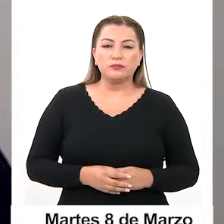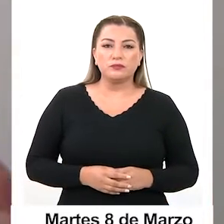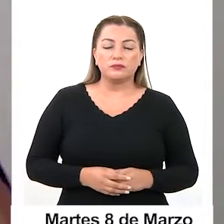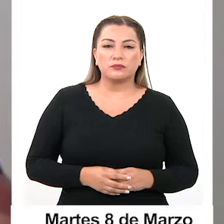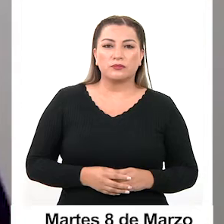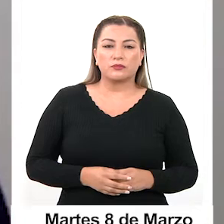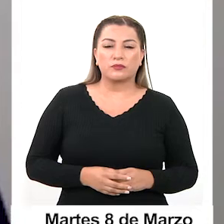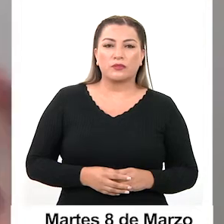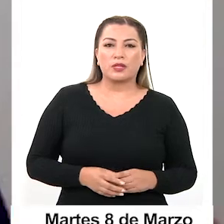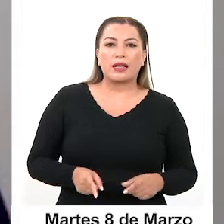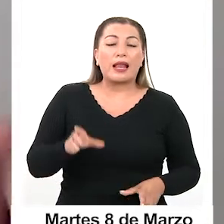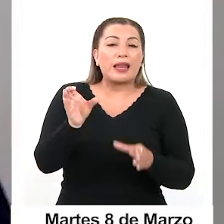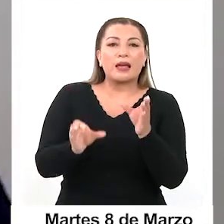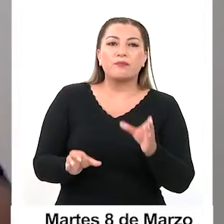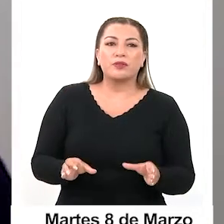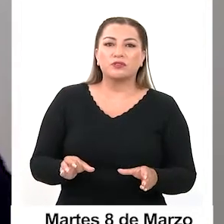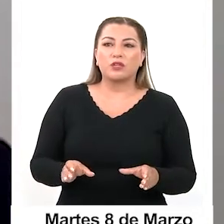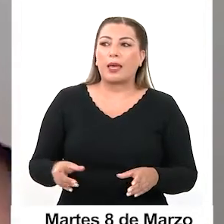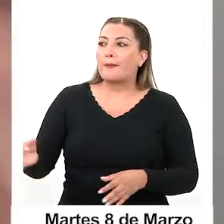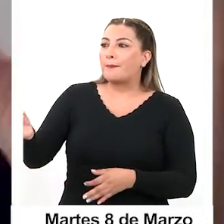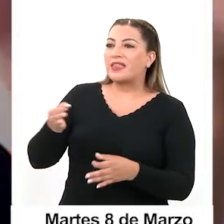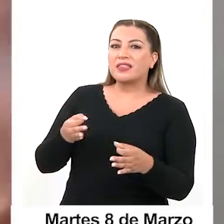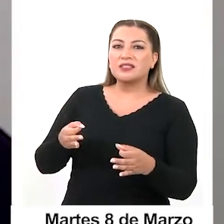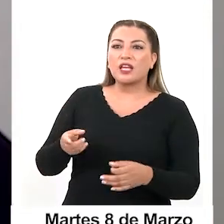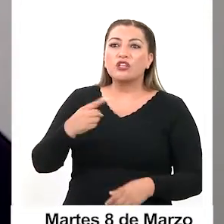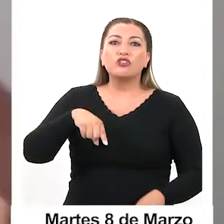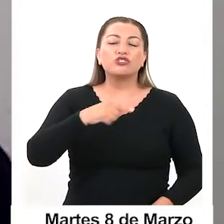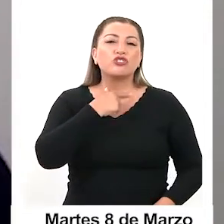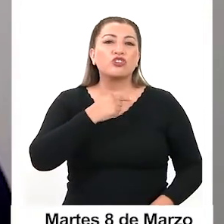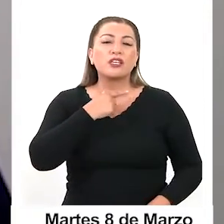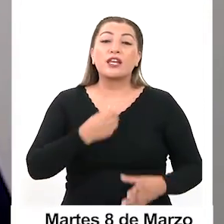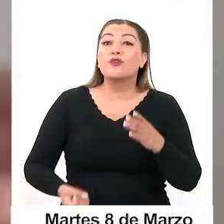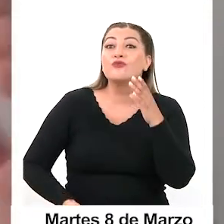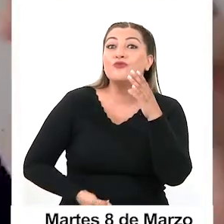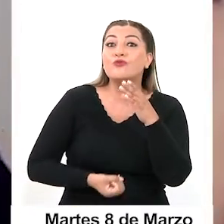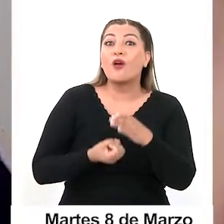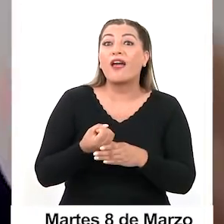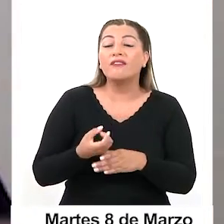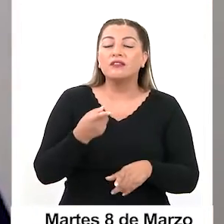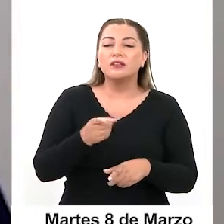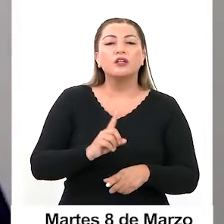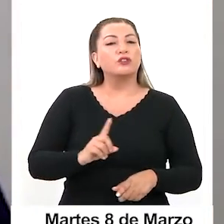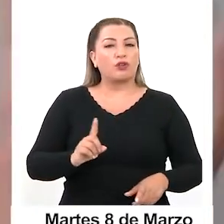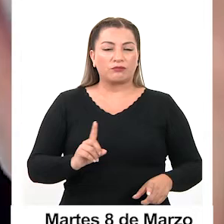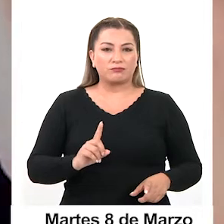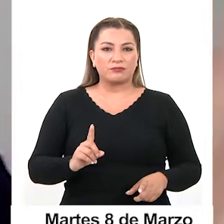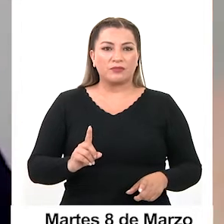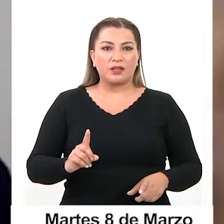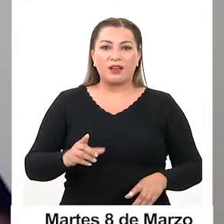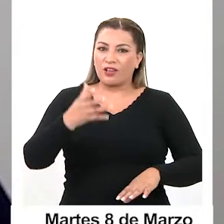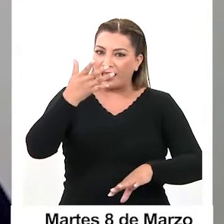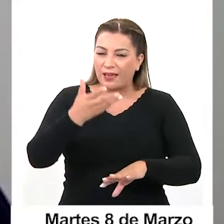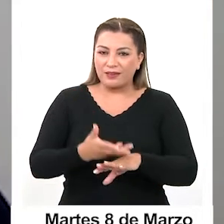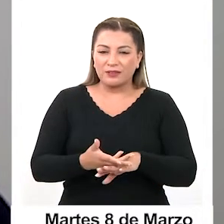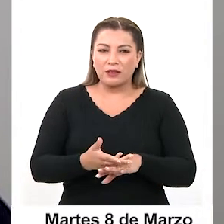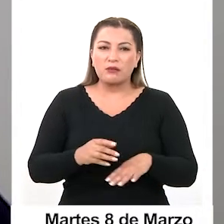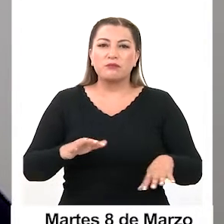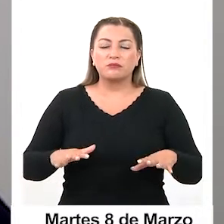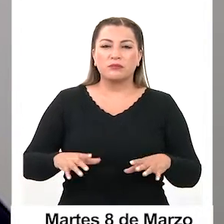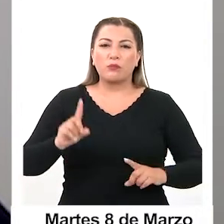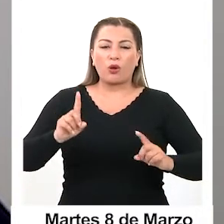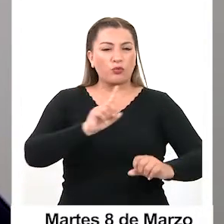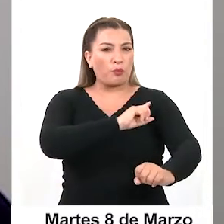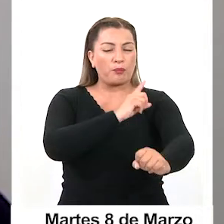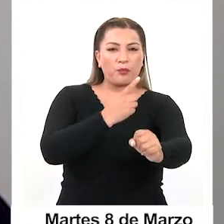necesariamente poniéndose creativos, como que la gente no nos dice como creemos una nueva estructura, sino Ya. que es, mira, de las que ya tenemos un poco más de